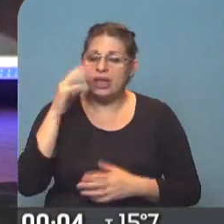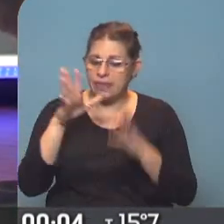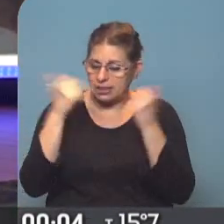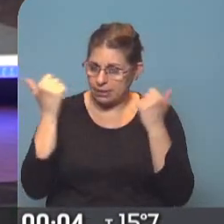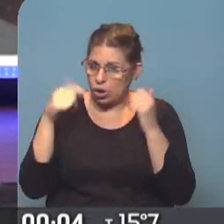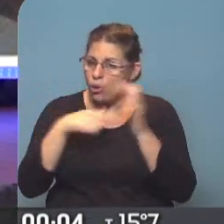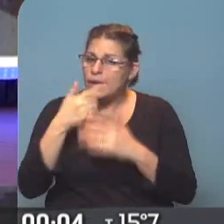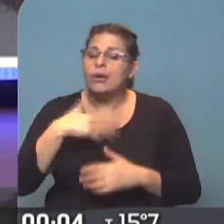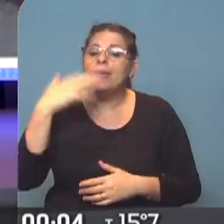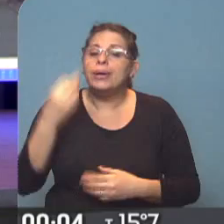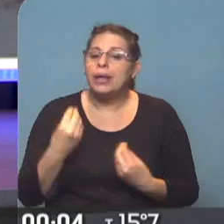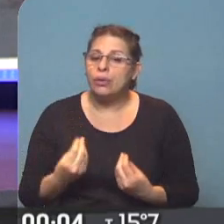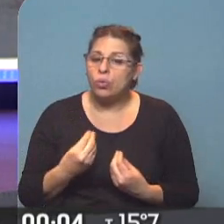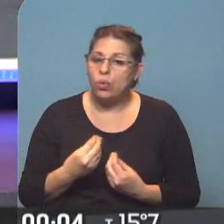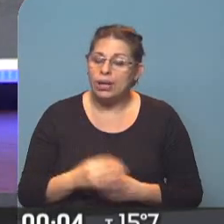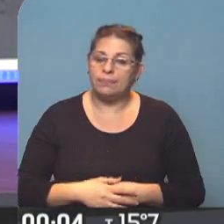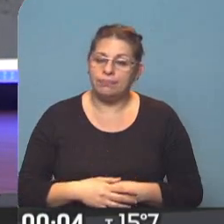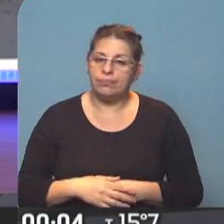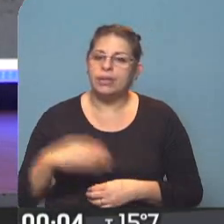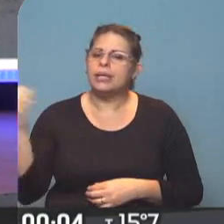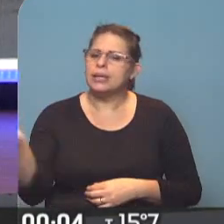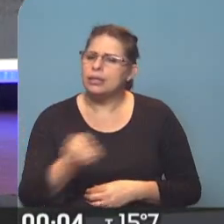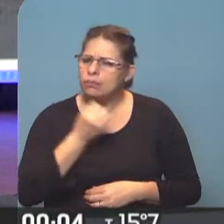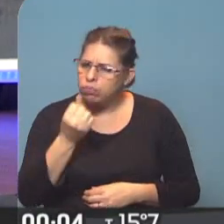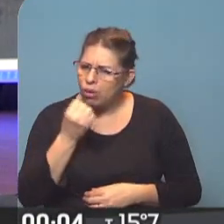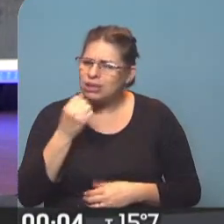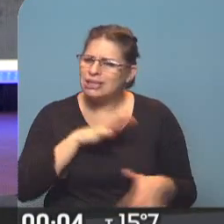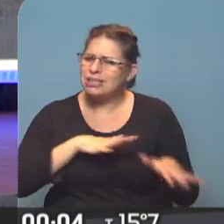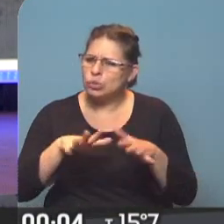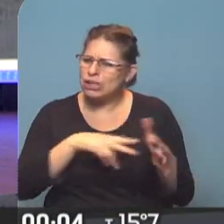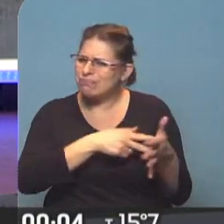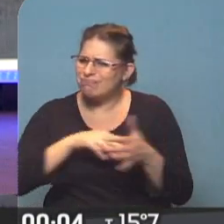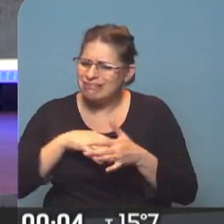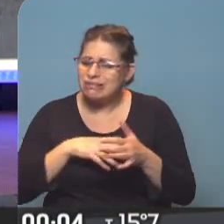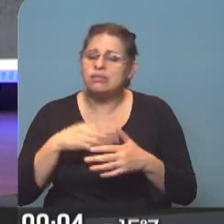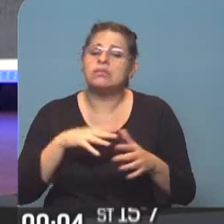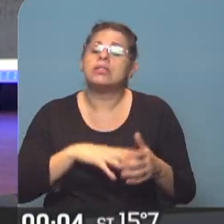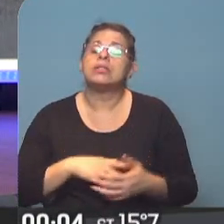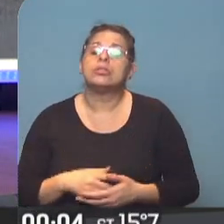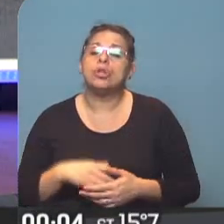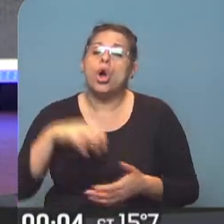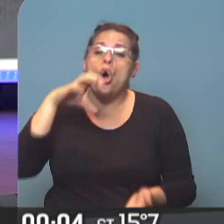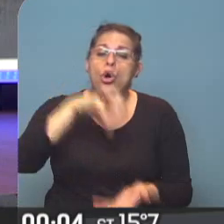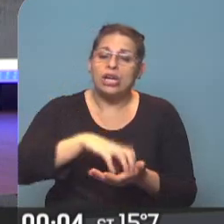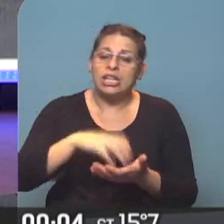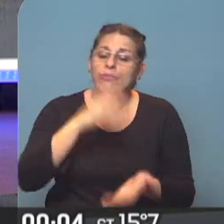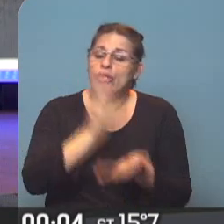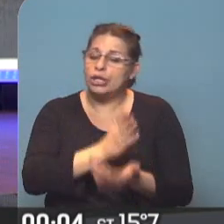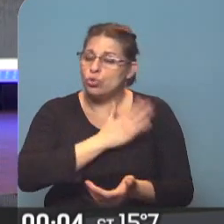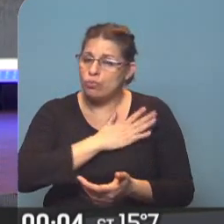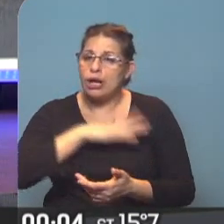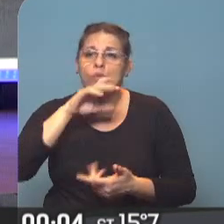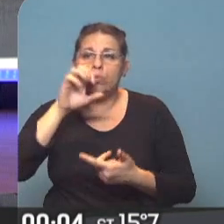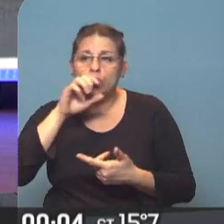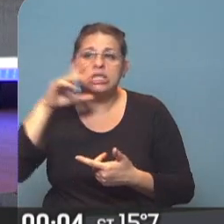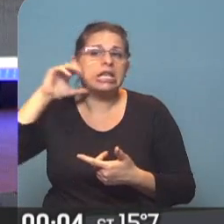cierto es que hubo un cónclave muy tenso entre organismos de derechos humanos y Bullrich y Garabano en